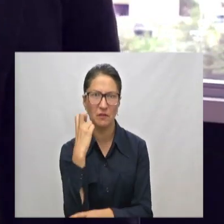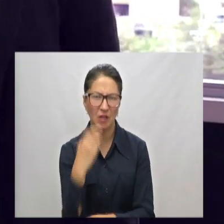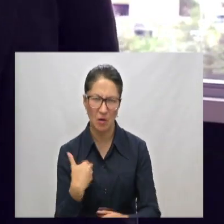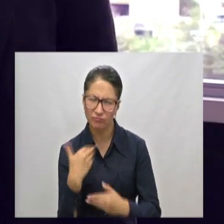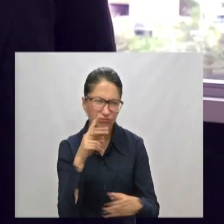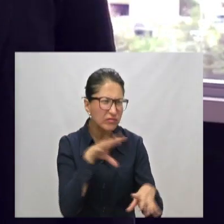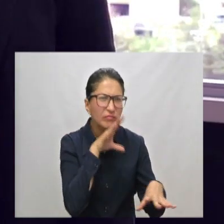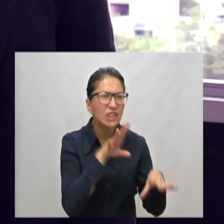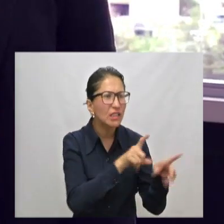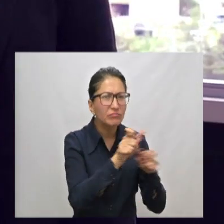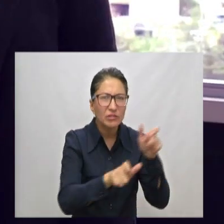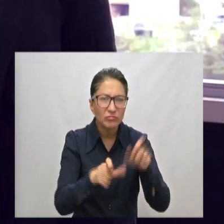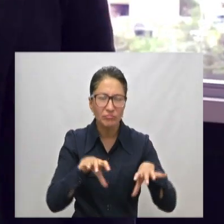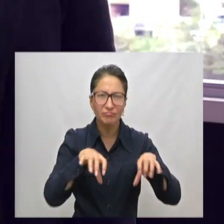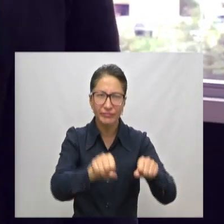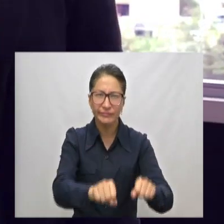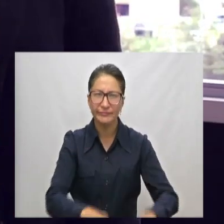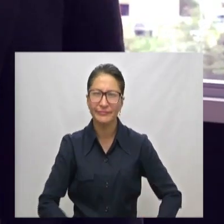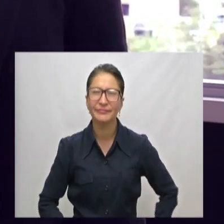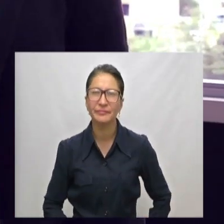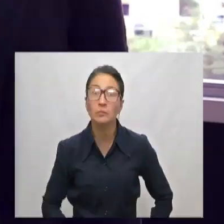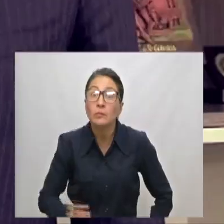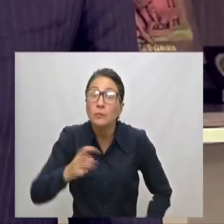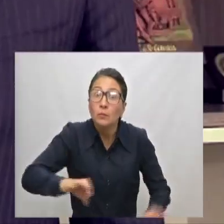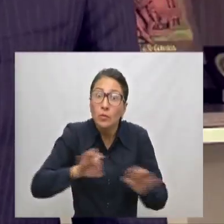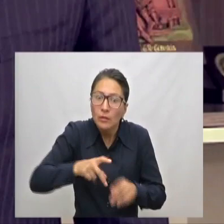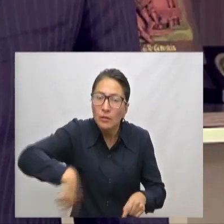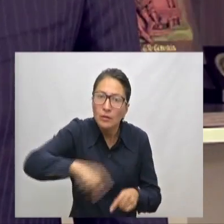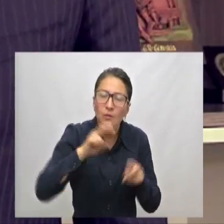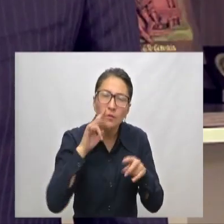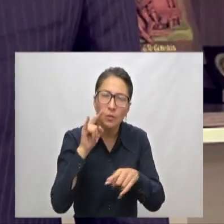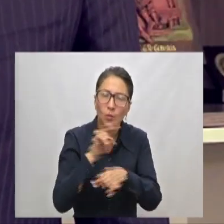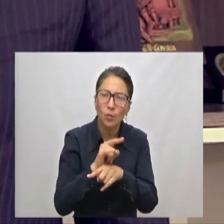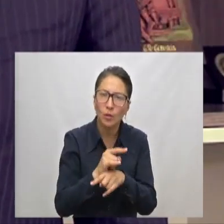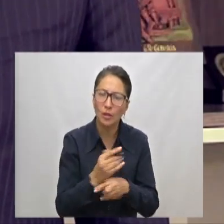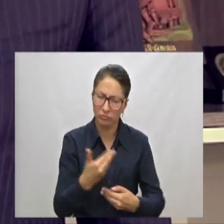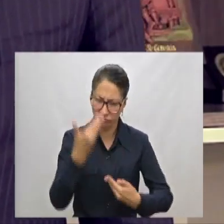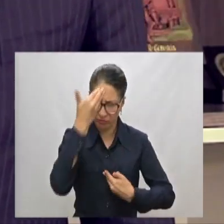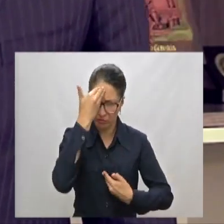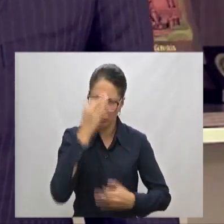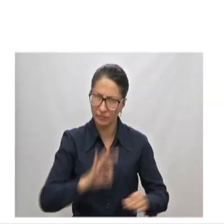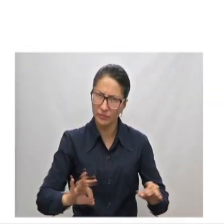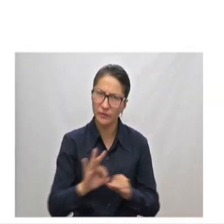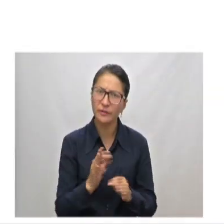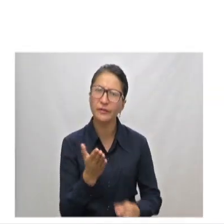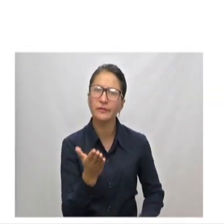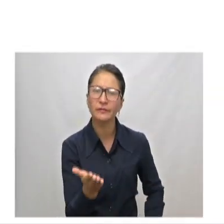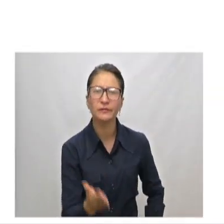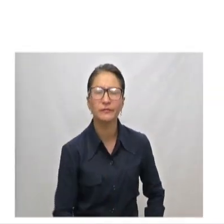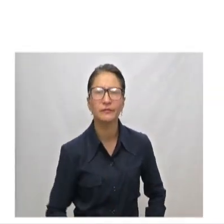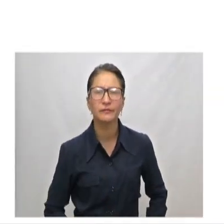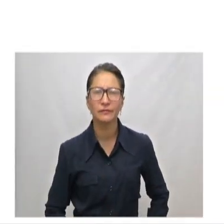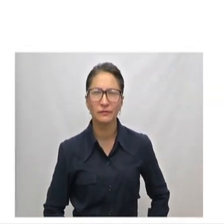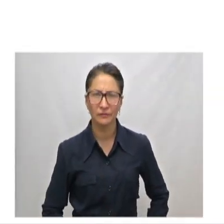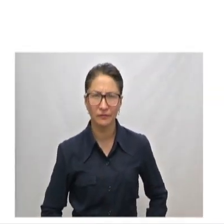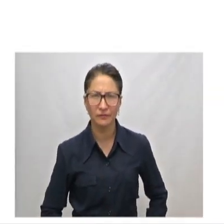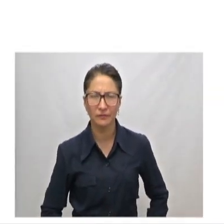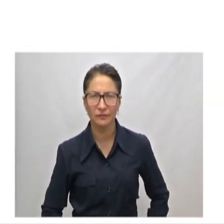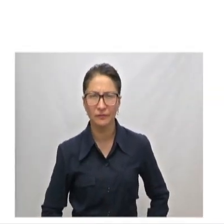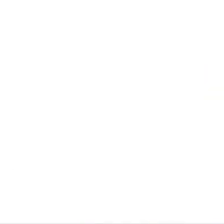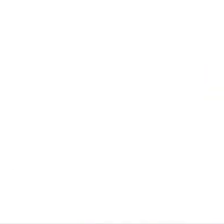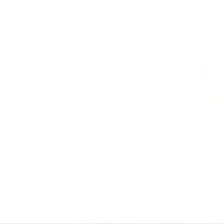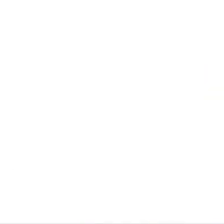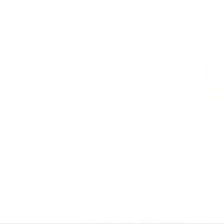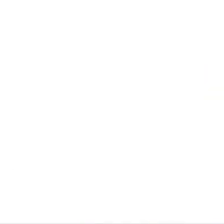siguen avanzando para hacer pagar a los responsables. Cuidar lo nuestro tiene sentido. Contraloría General